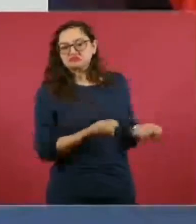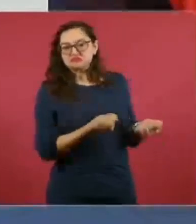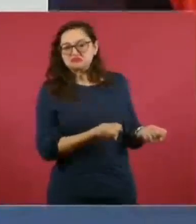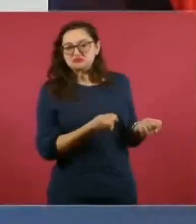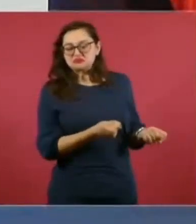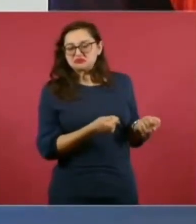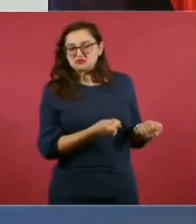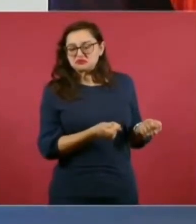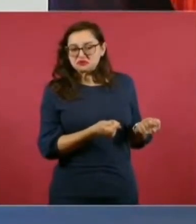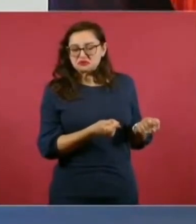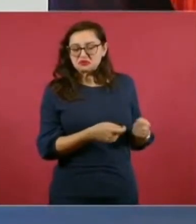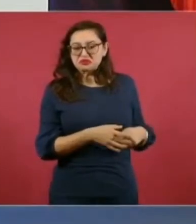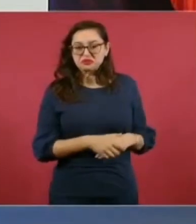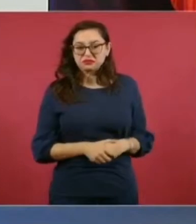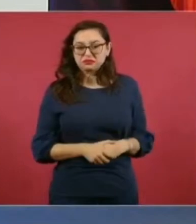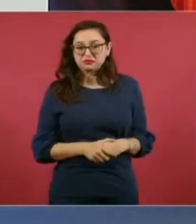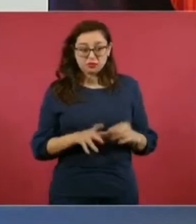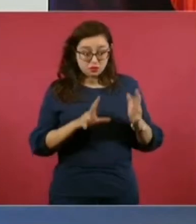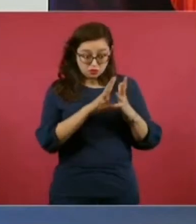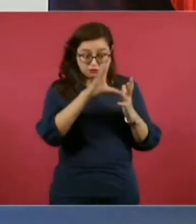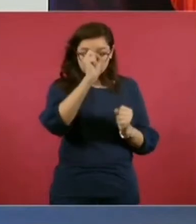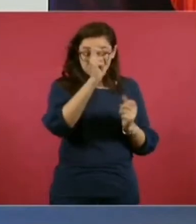aquí abrieron.